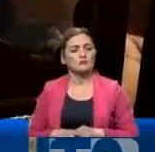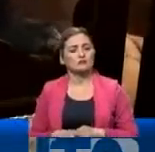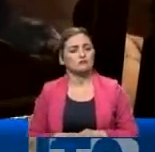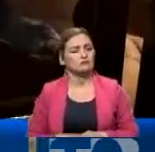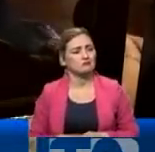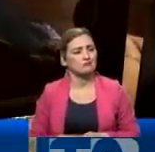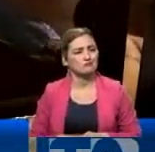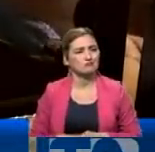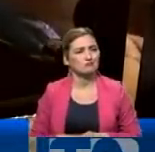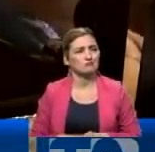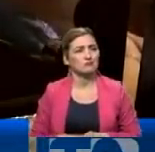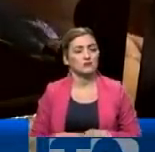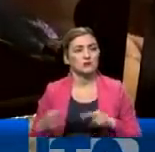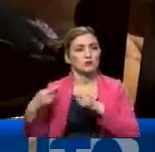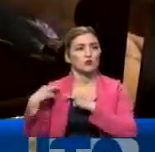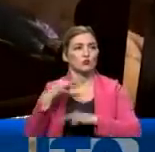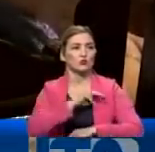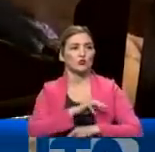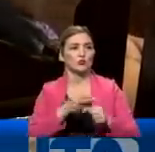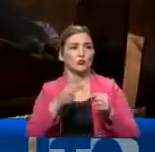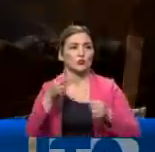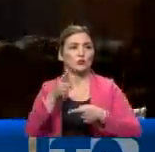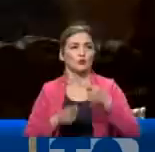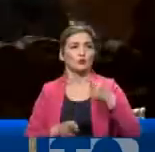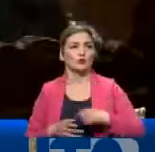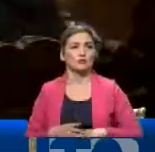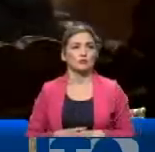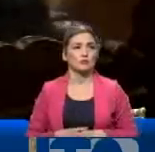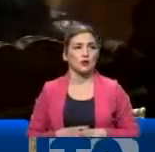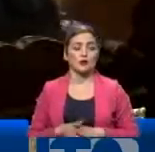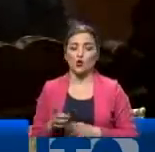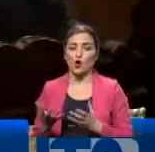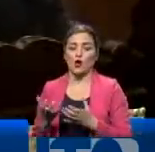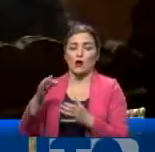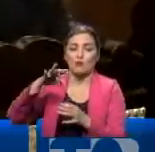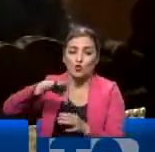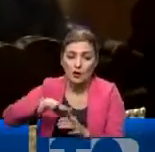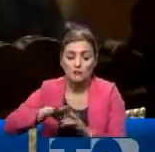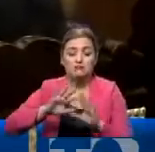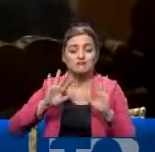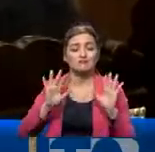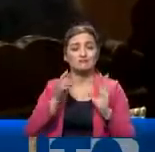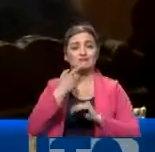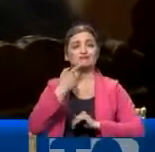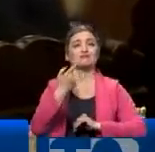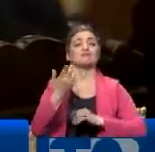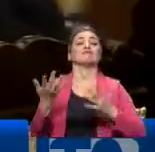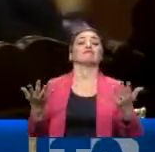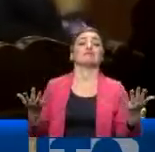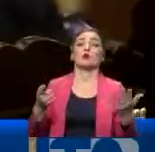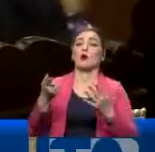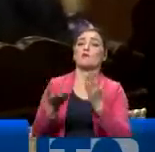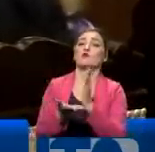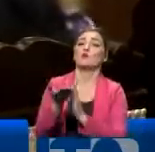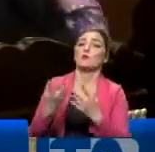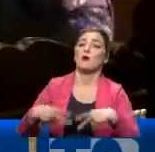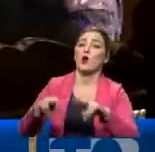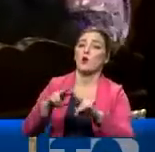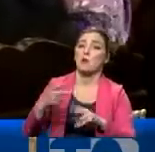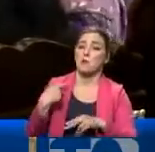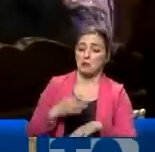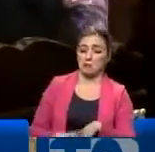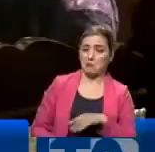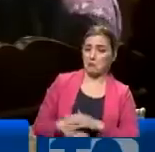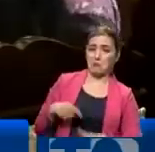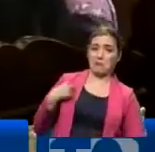no son renunciables en un momento determinado. No quiero votar a favor solamente por decir, a ver, si van a subir el precio no nos corresponde